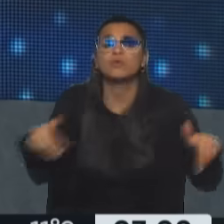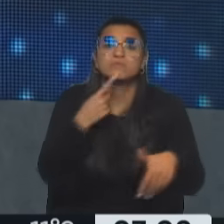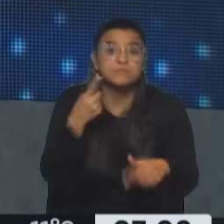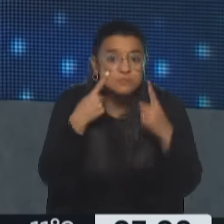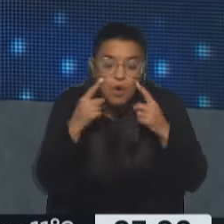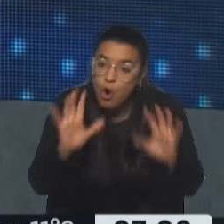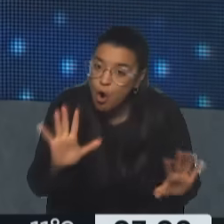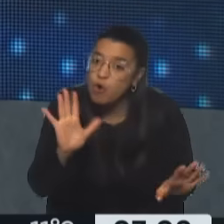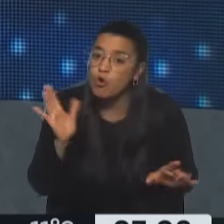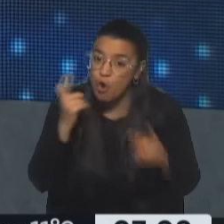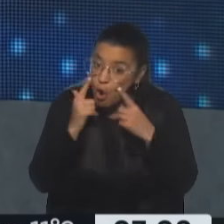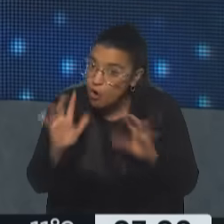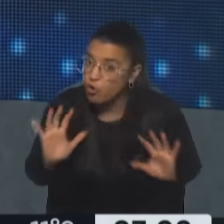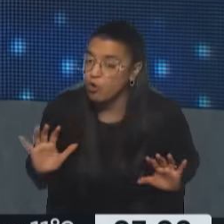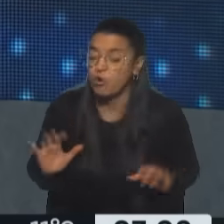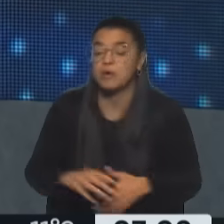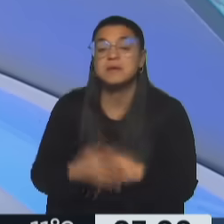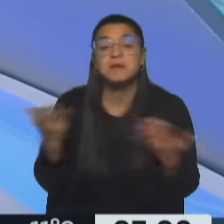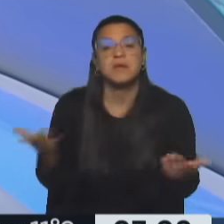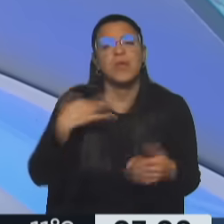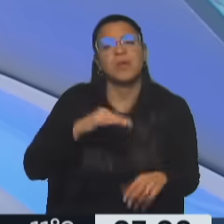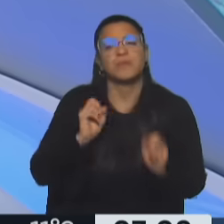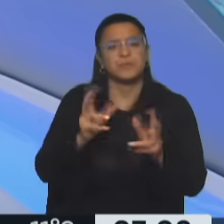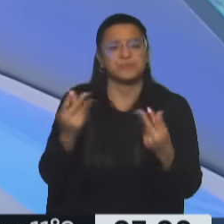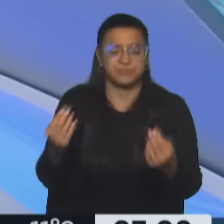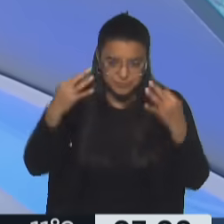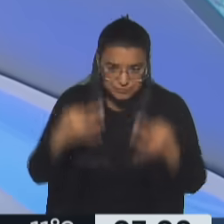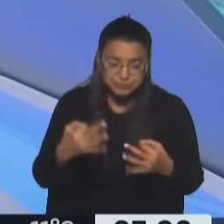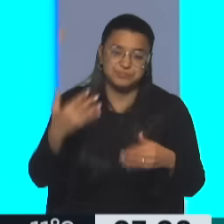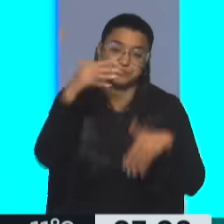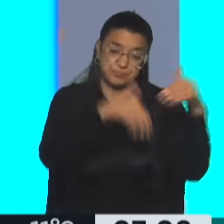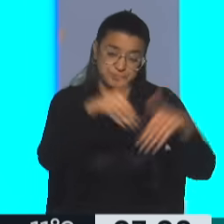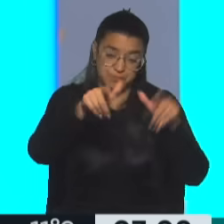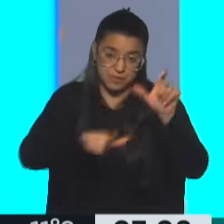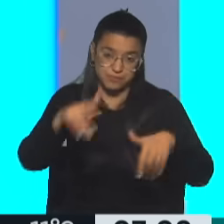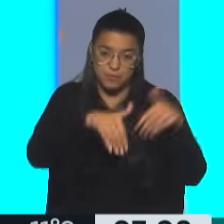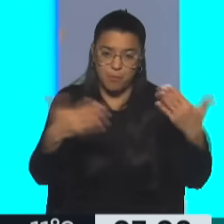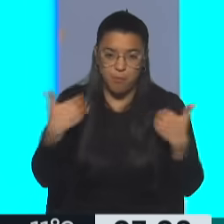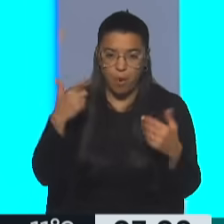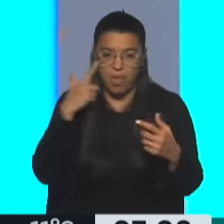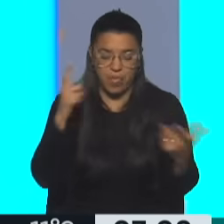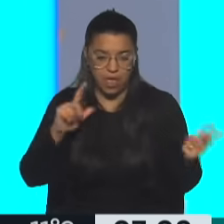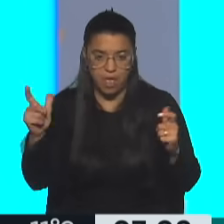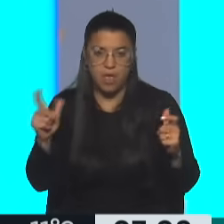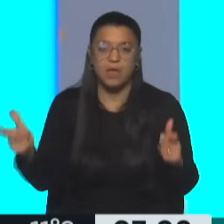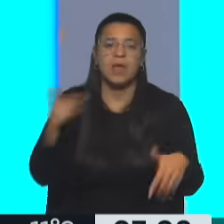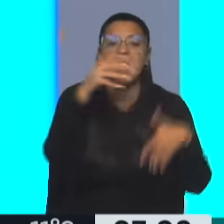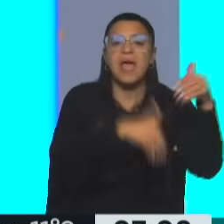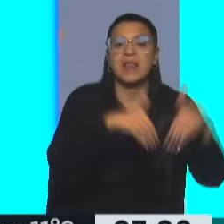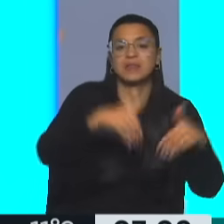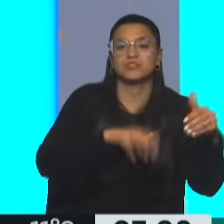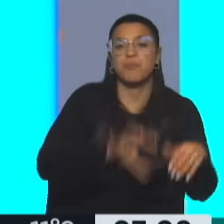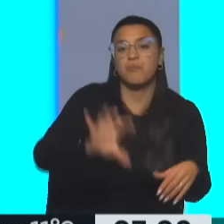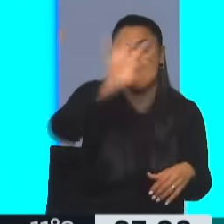mire el electorado que acá estamos eh Por un lado hay que decir que evidentemente el electorado puede disociar claramente lo que son las elecciones